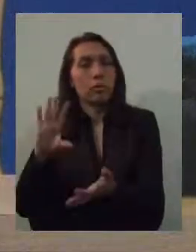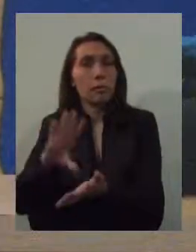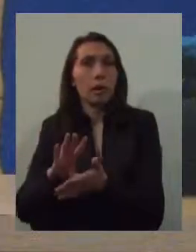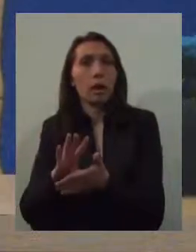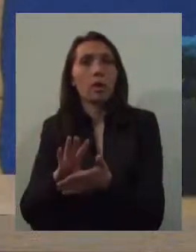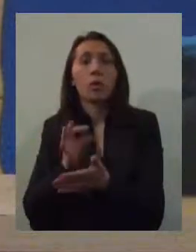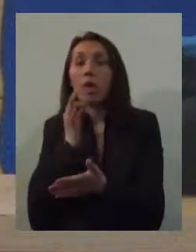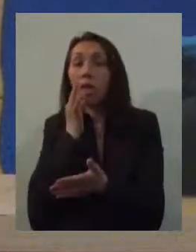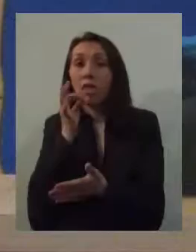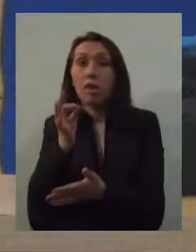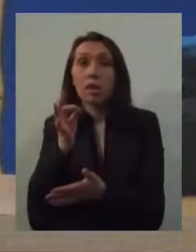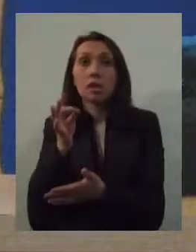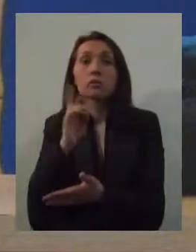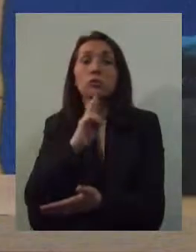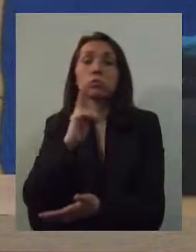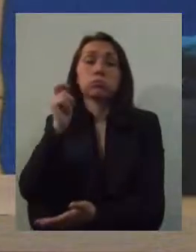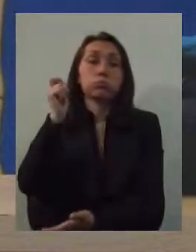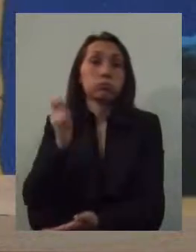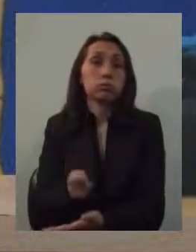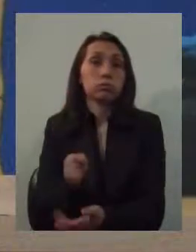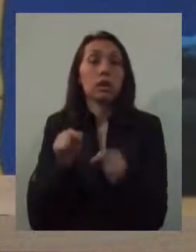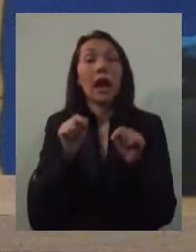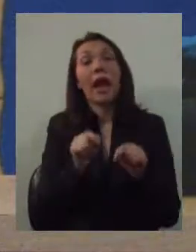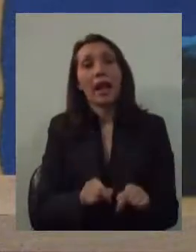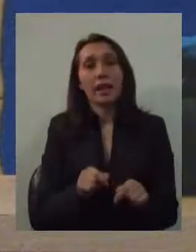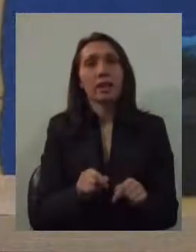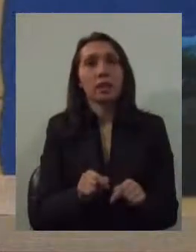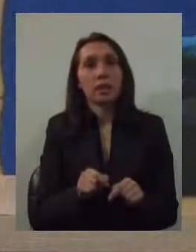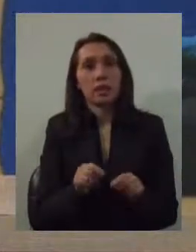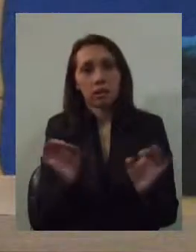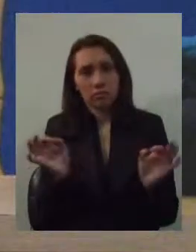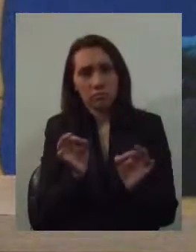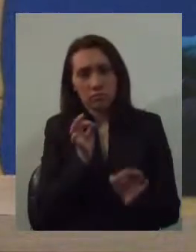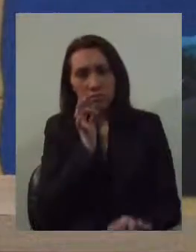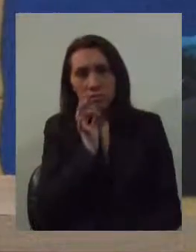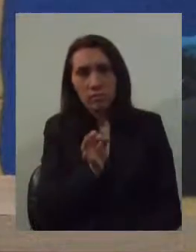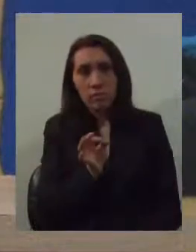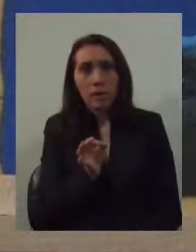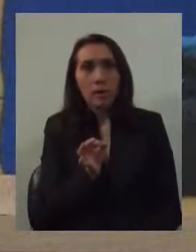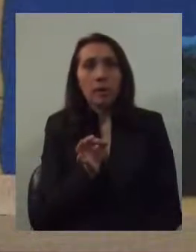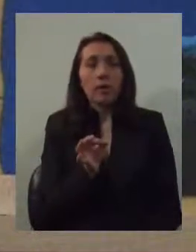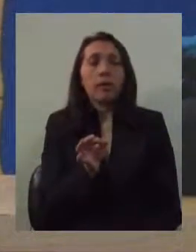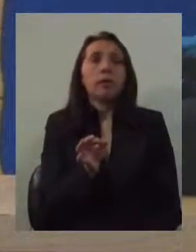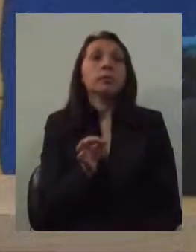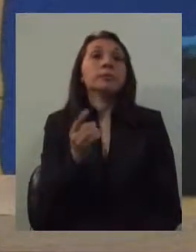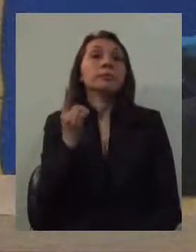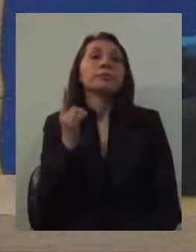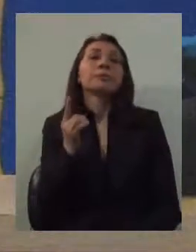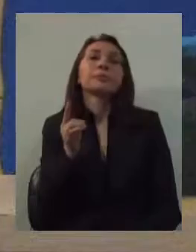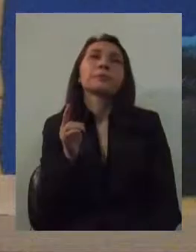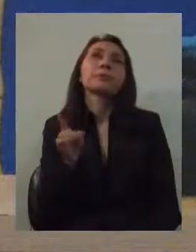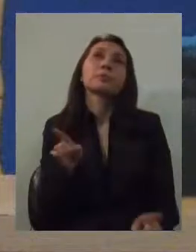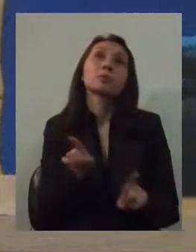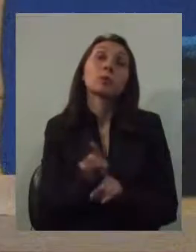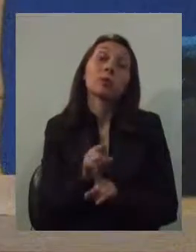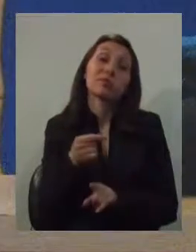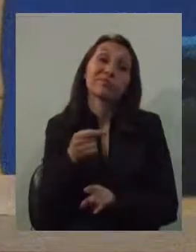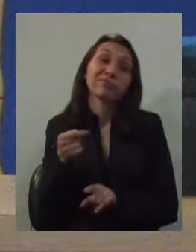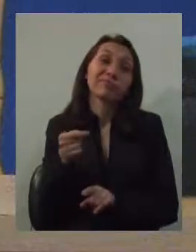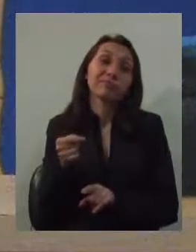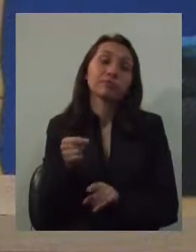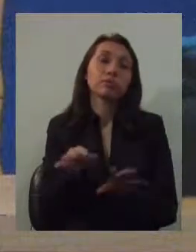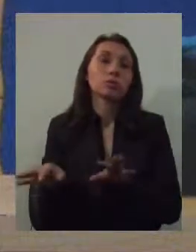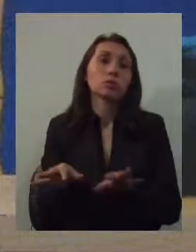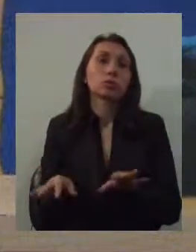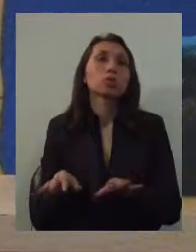se dictó la sentencia. Y acá traigo a colación una perlita negativa, diríamos,